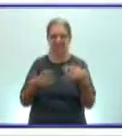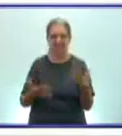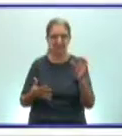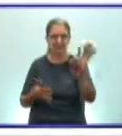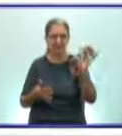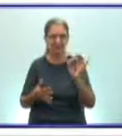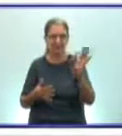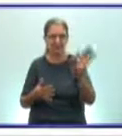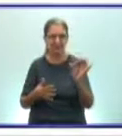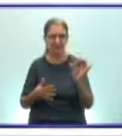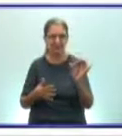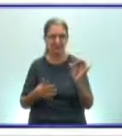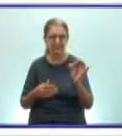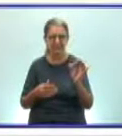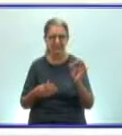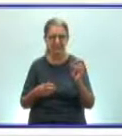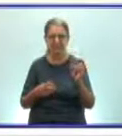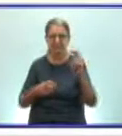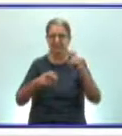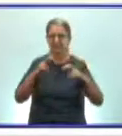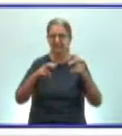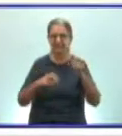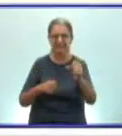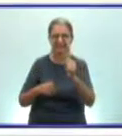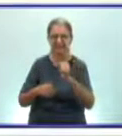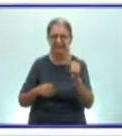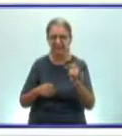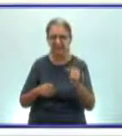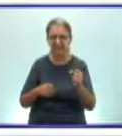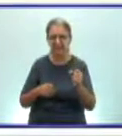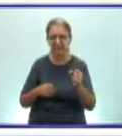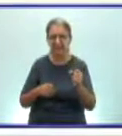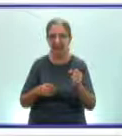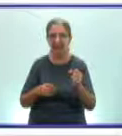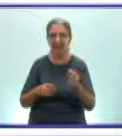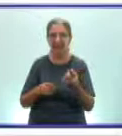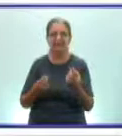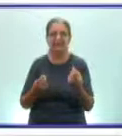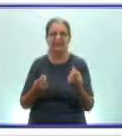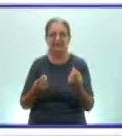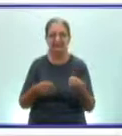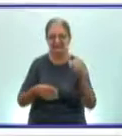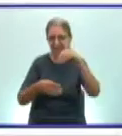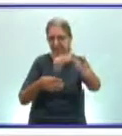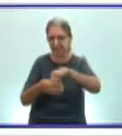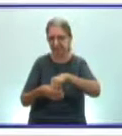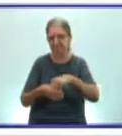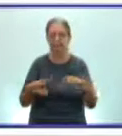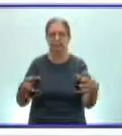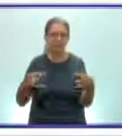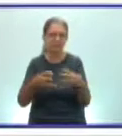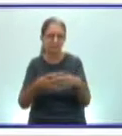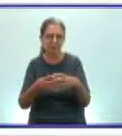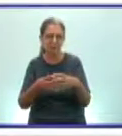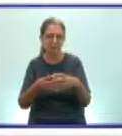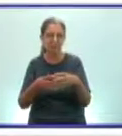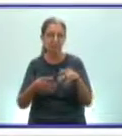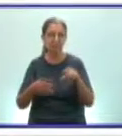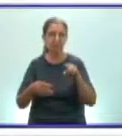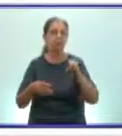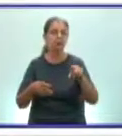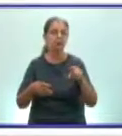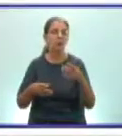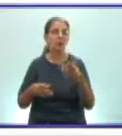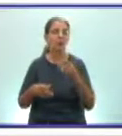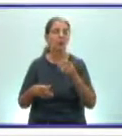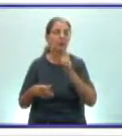los encuestados refiere que es por la necesidad de pertenecer a un grupo? ¿Cuál es tu opinión al